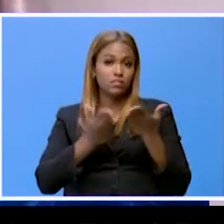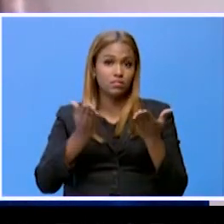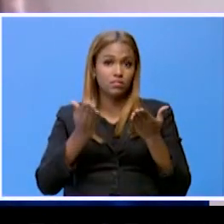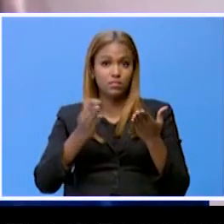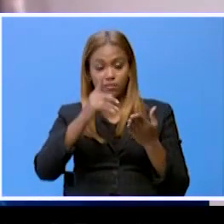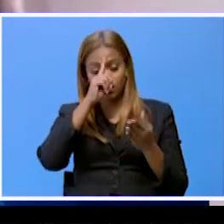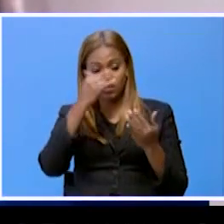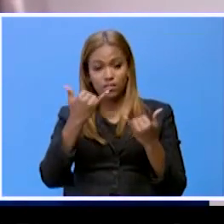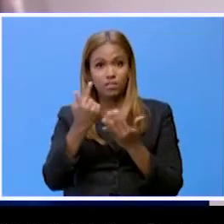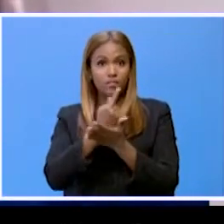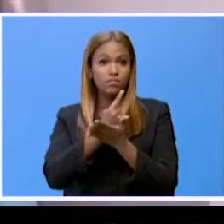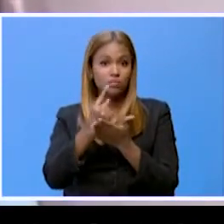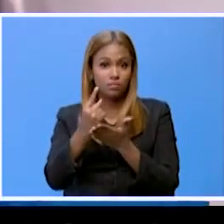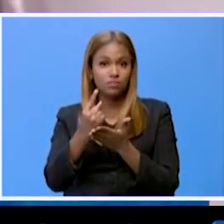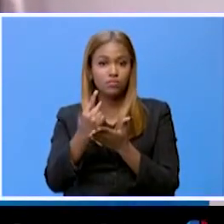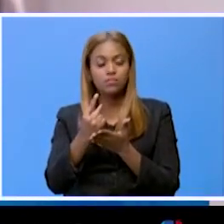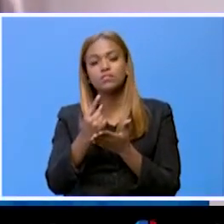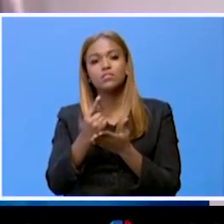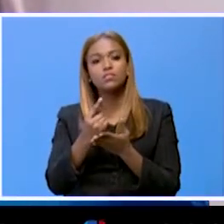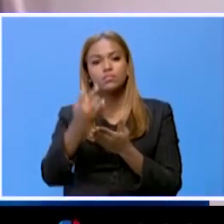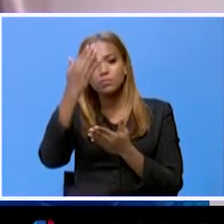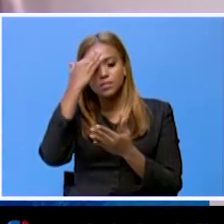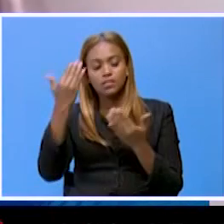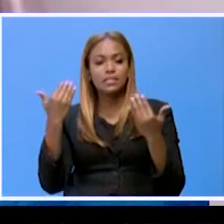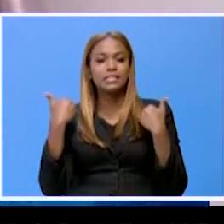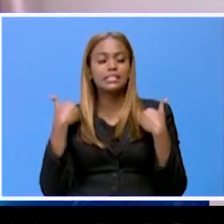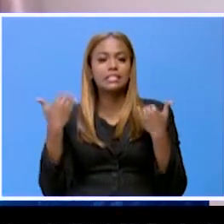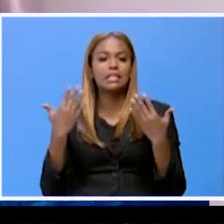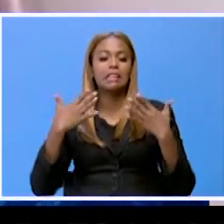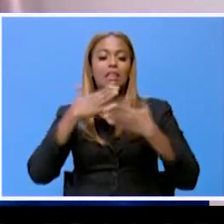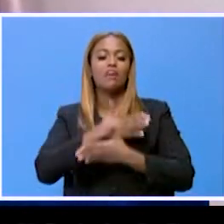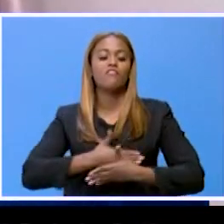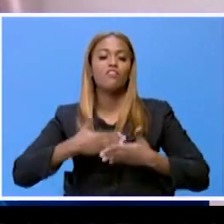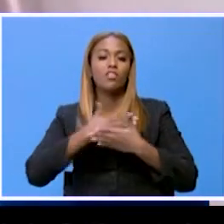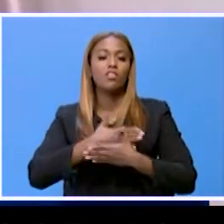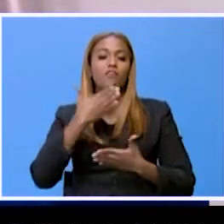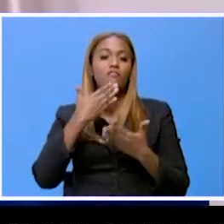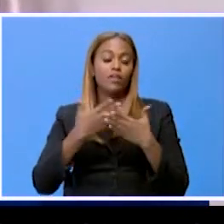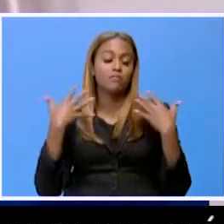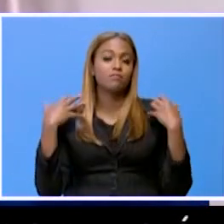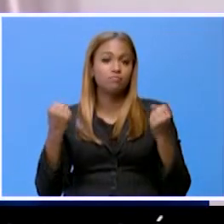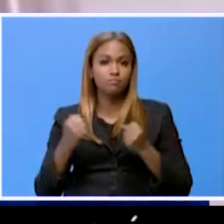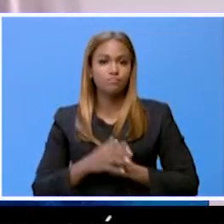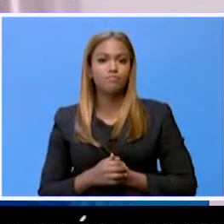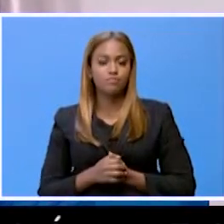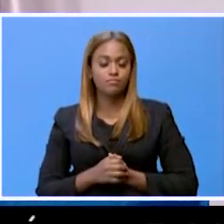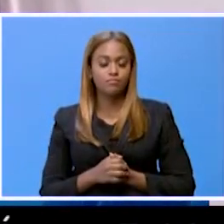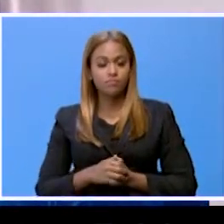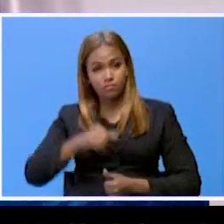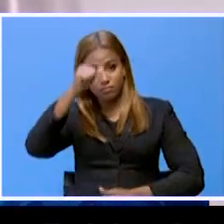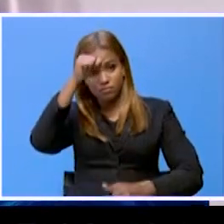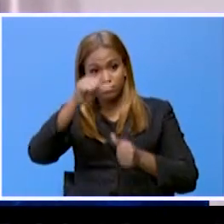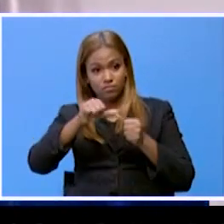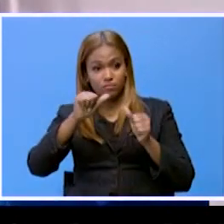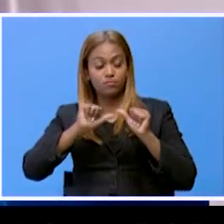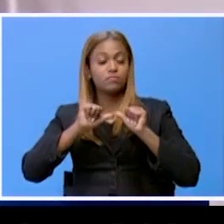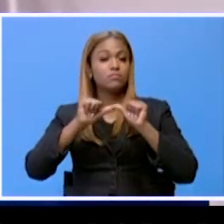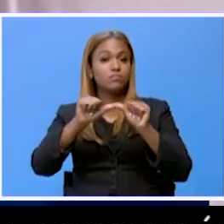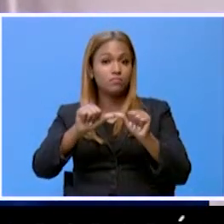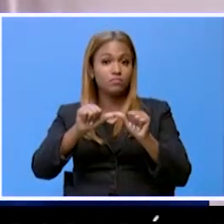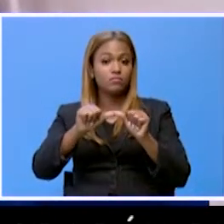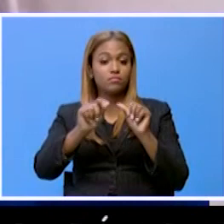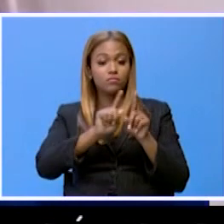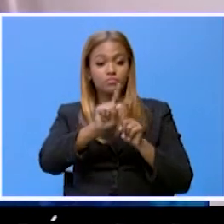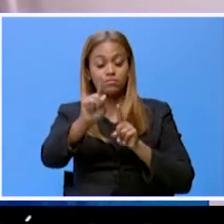en esta semana, porque se encuentren gozando de buena salud. Recuerden mantener